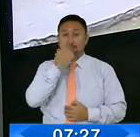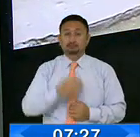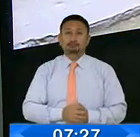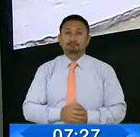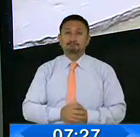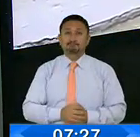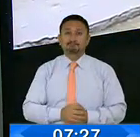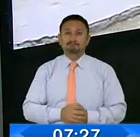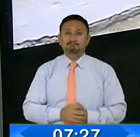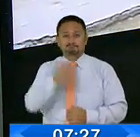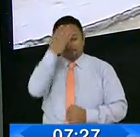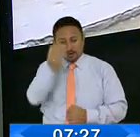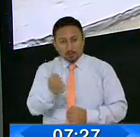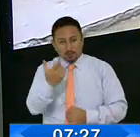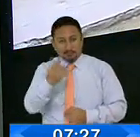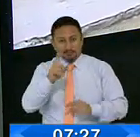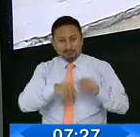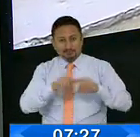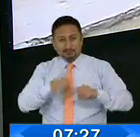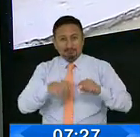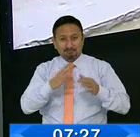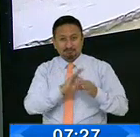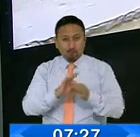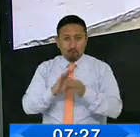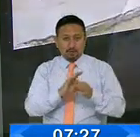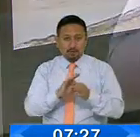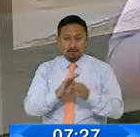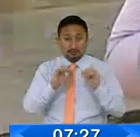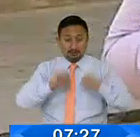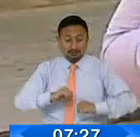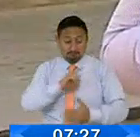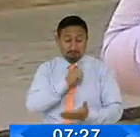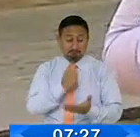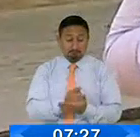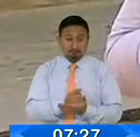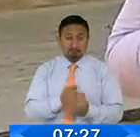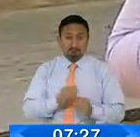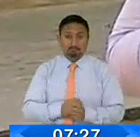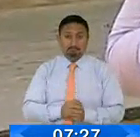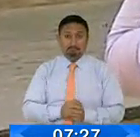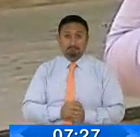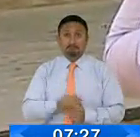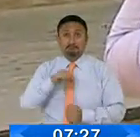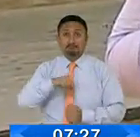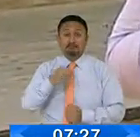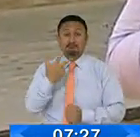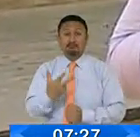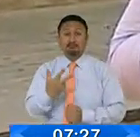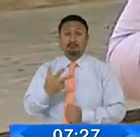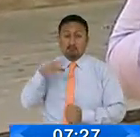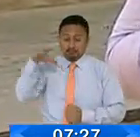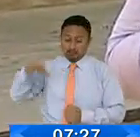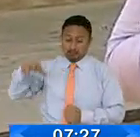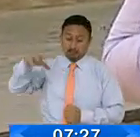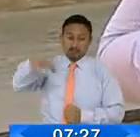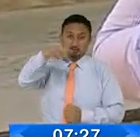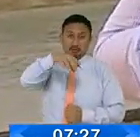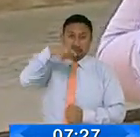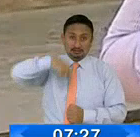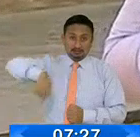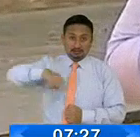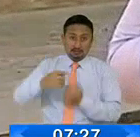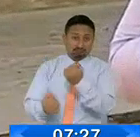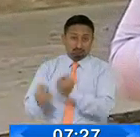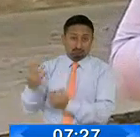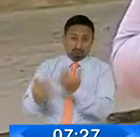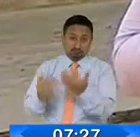¿Qué tal? Muy buenos días, amables televidentes, compañeros en estudios. En efecto, aún son tres puntos que continúa controlándose por